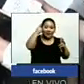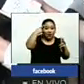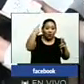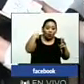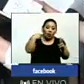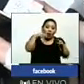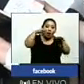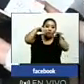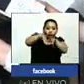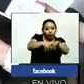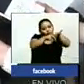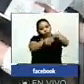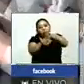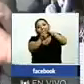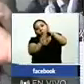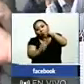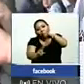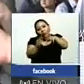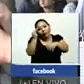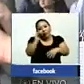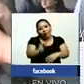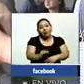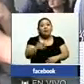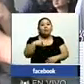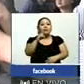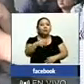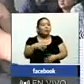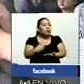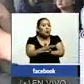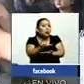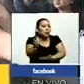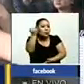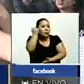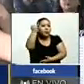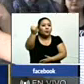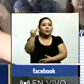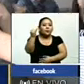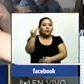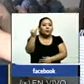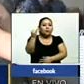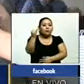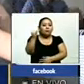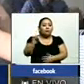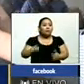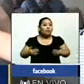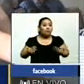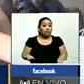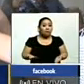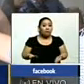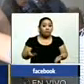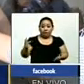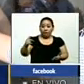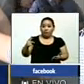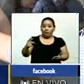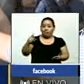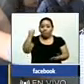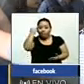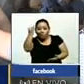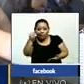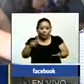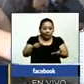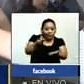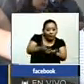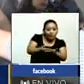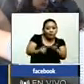murieron ahogados en el río Bravo. Creo que cualquier iniciativa que venga a apoyar y a buscar